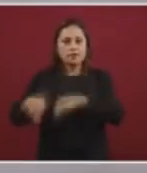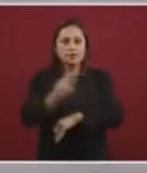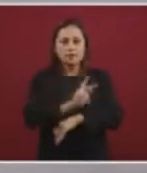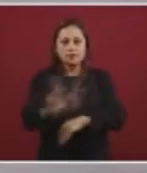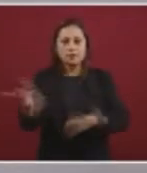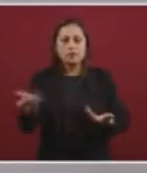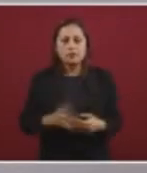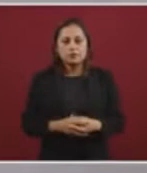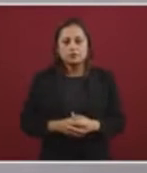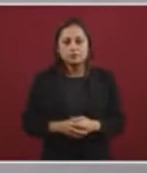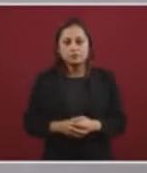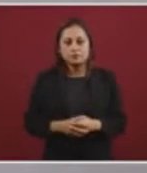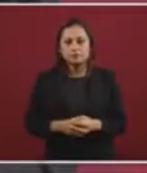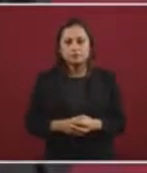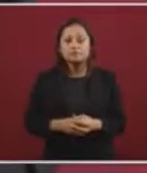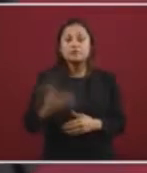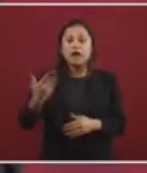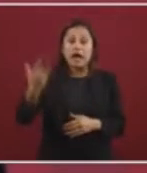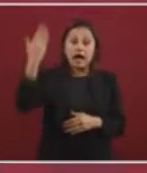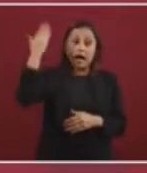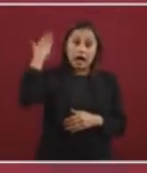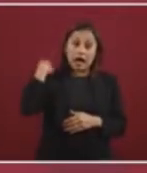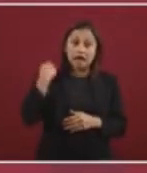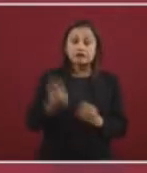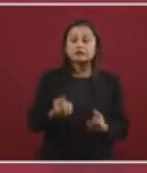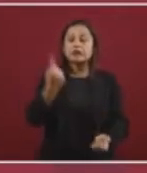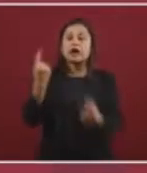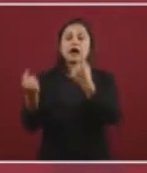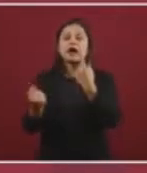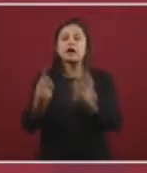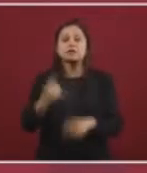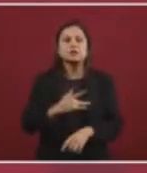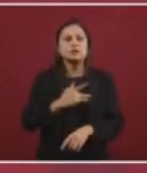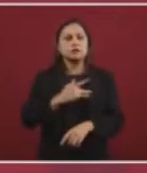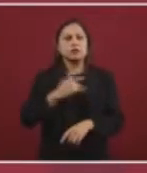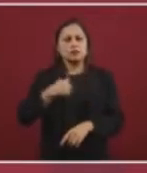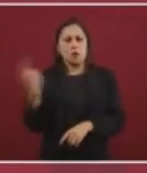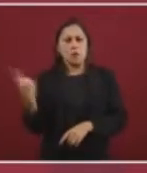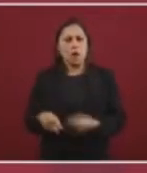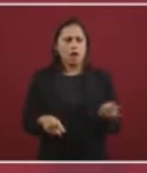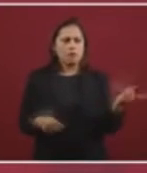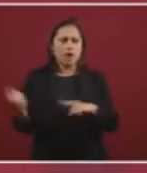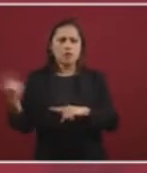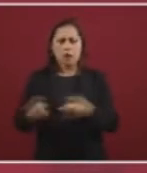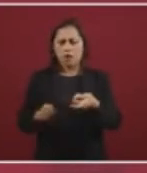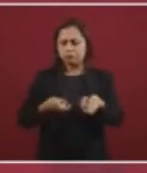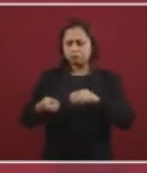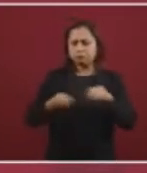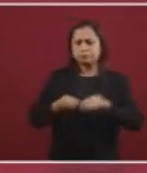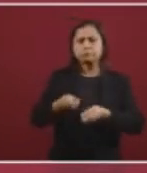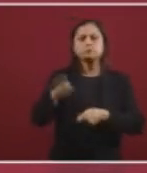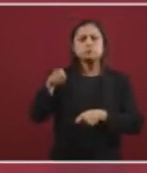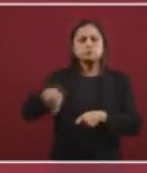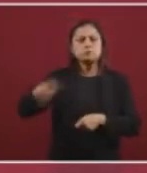los que tenían el poder, los que se sentían los dueños de México, que se habían dedicado a saquear, a